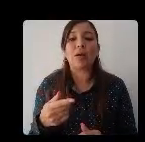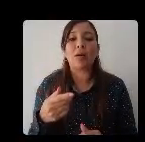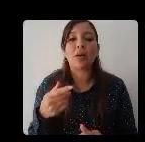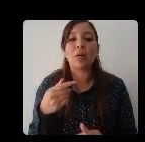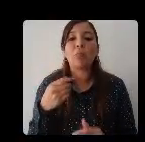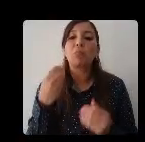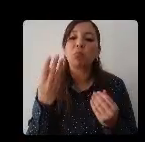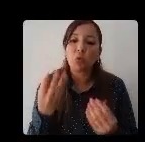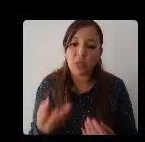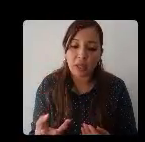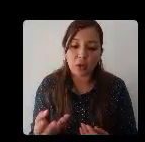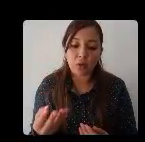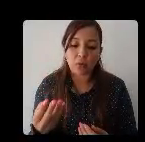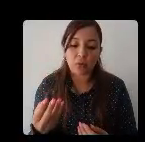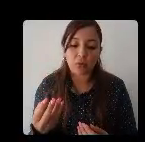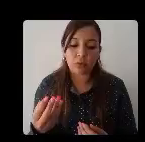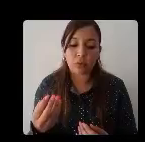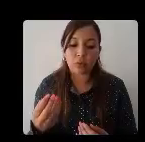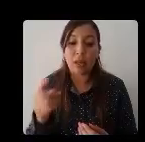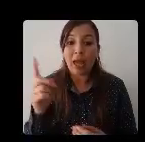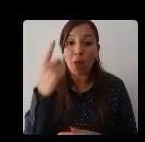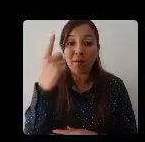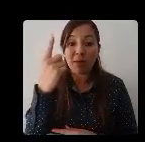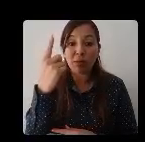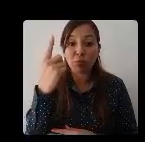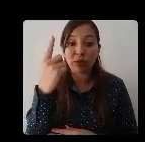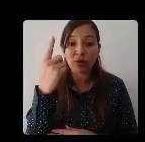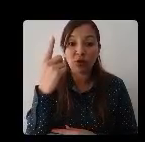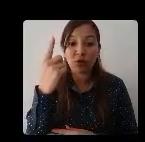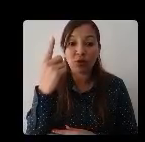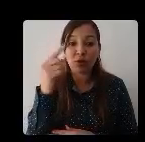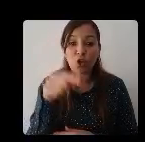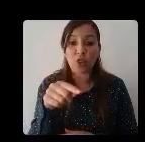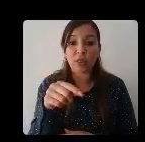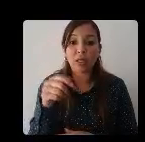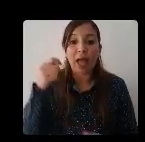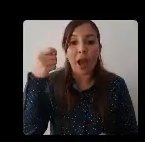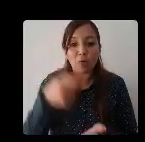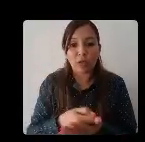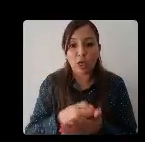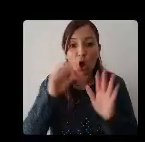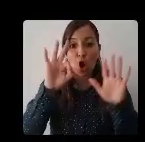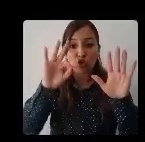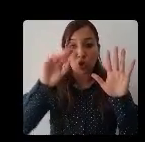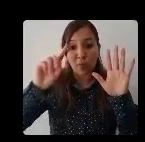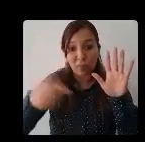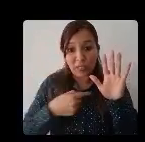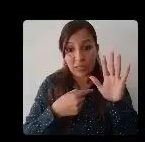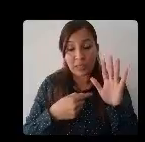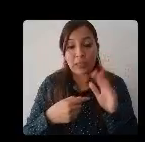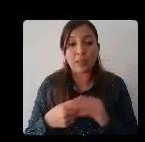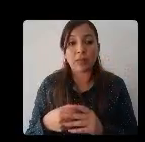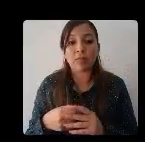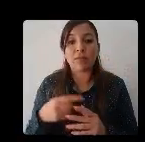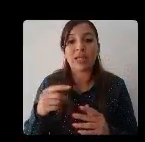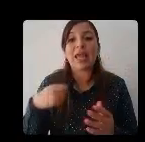¿no? Y también creamos la página web de la asociación. Pasado eso, al siguiente año volvió a